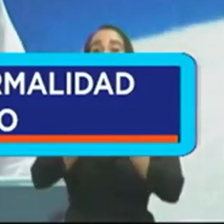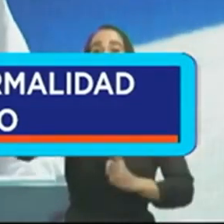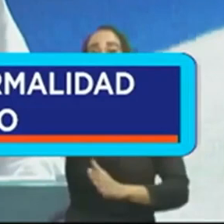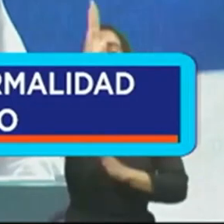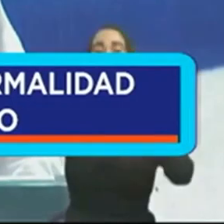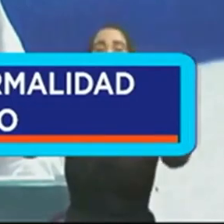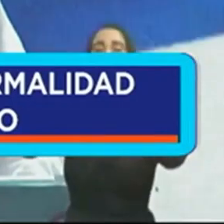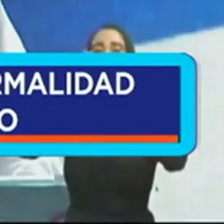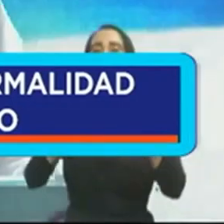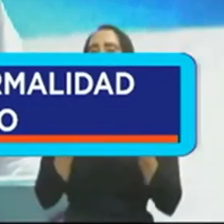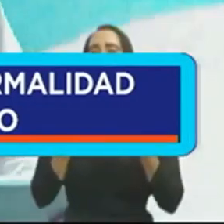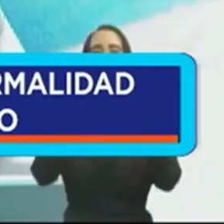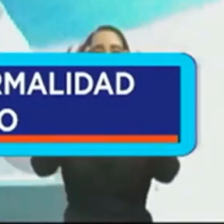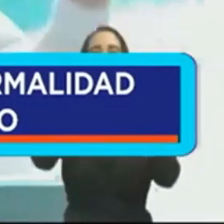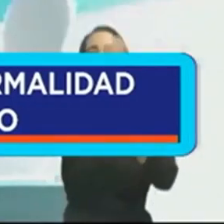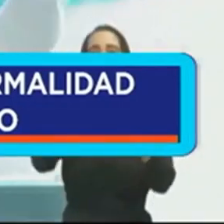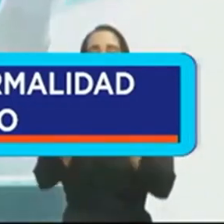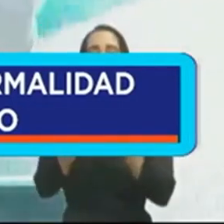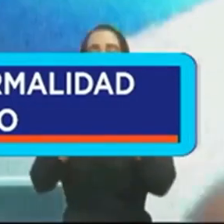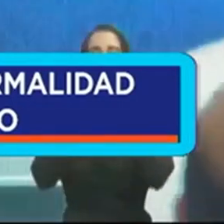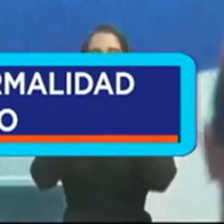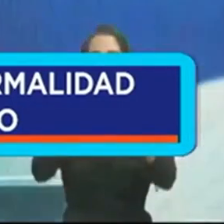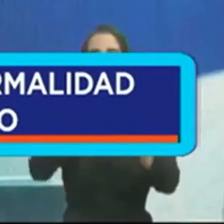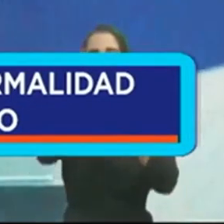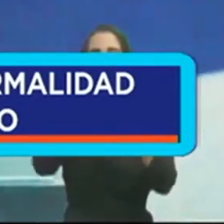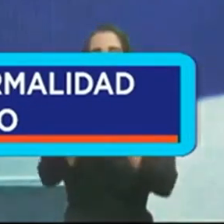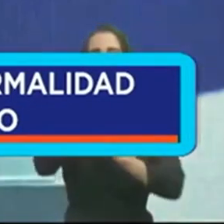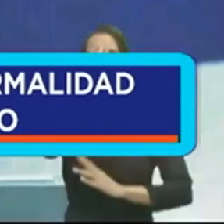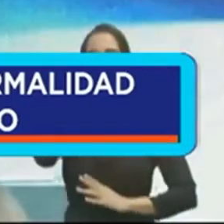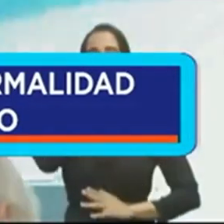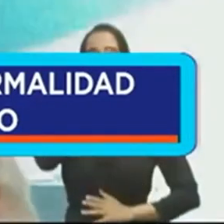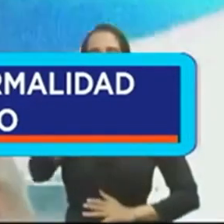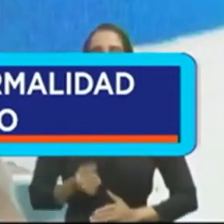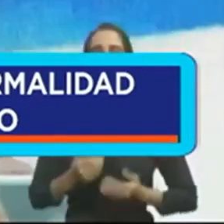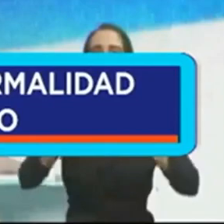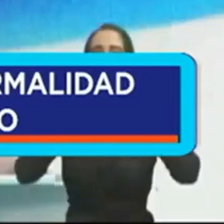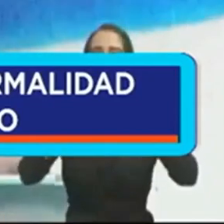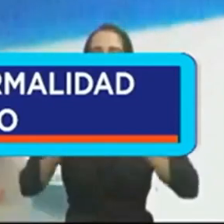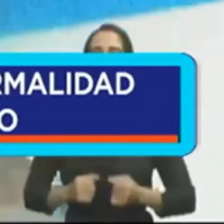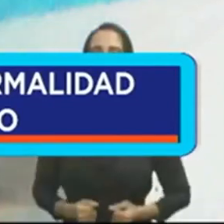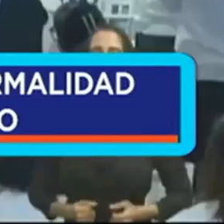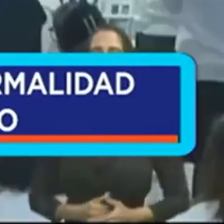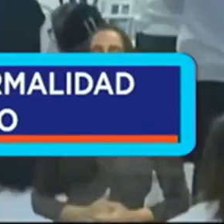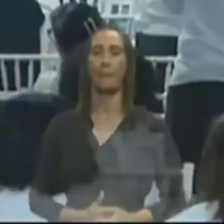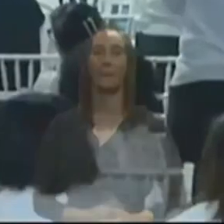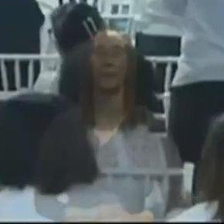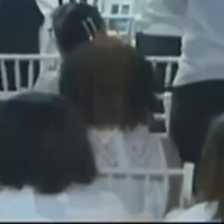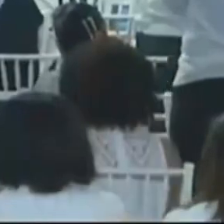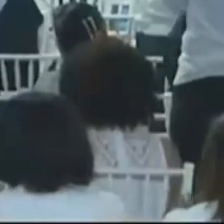que Dios las bendiga a todas y que bendiga a todo el pueblo dominicano. Muchas gracias.